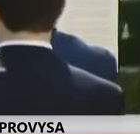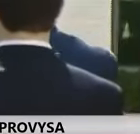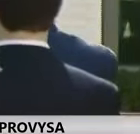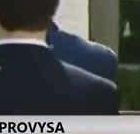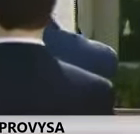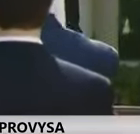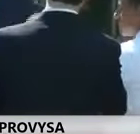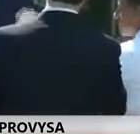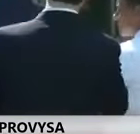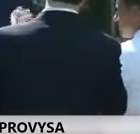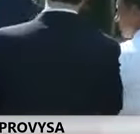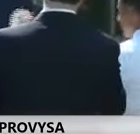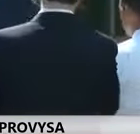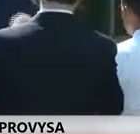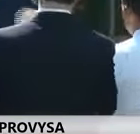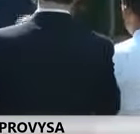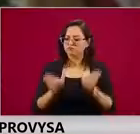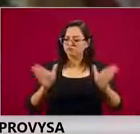Pues sí.